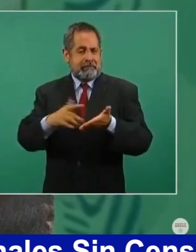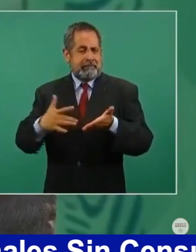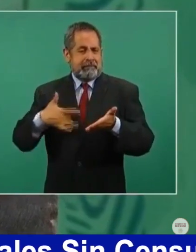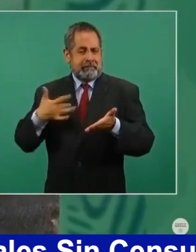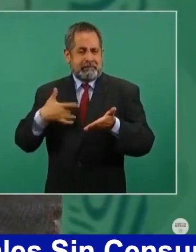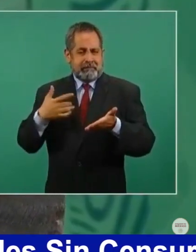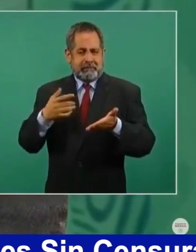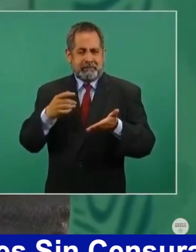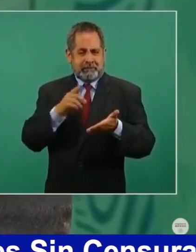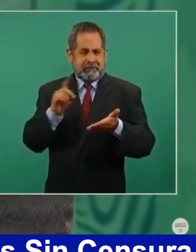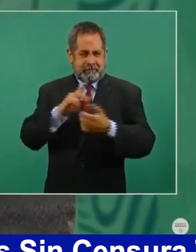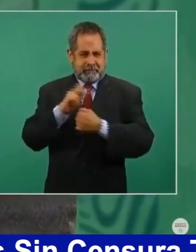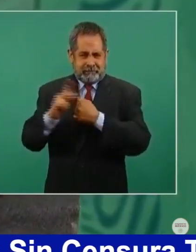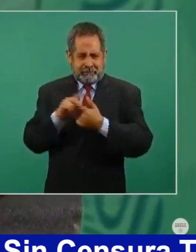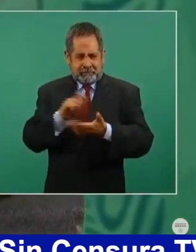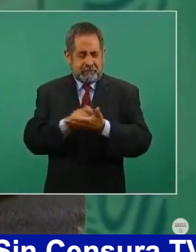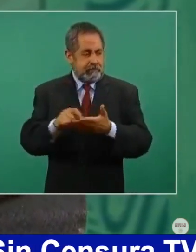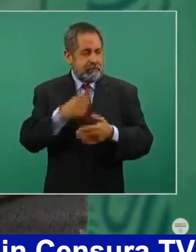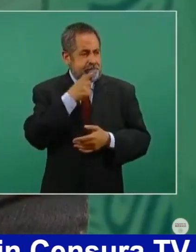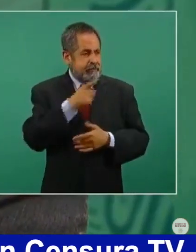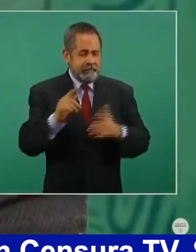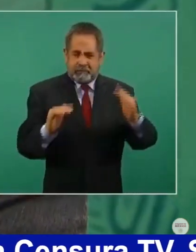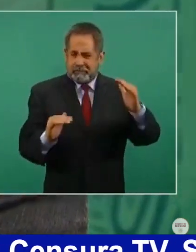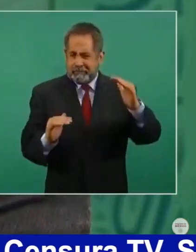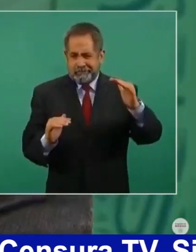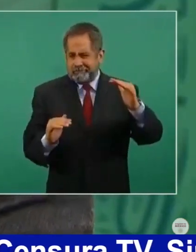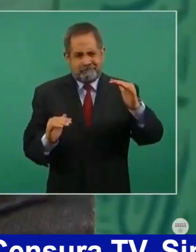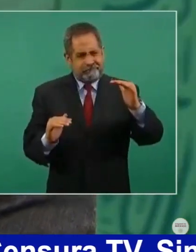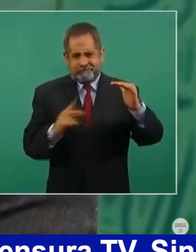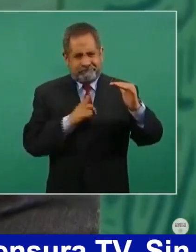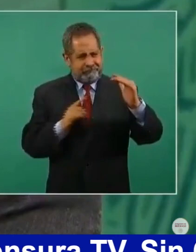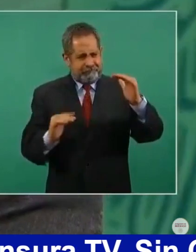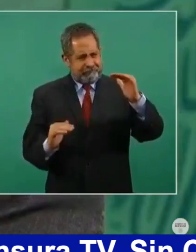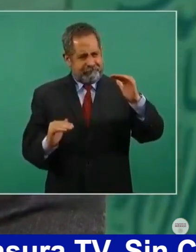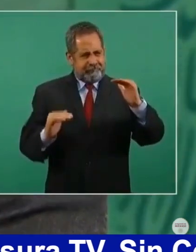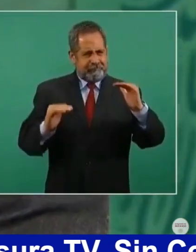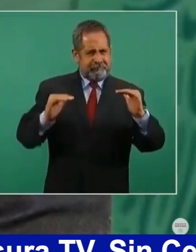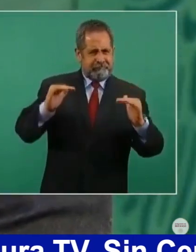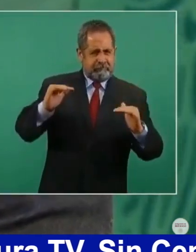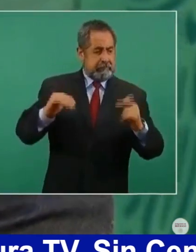que hay que moderar la indigencia y la opulencia,